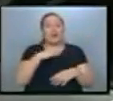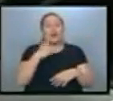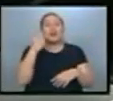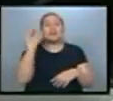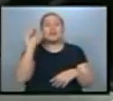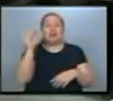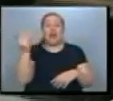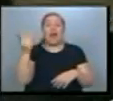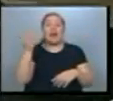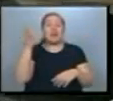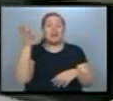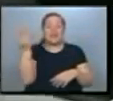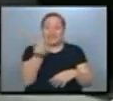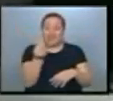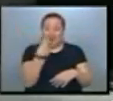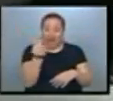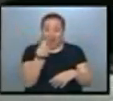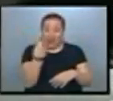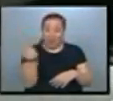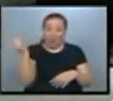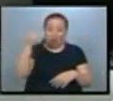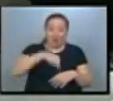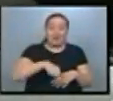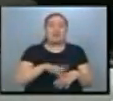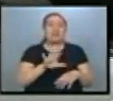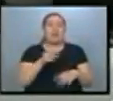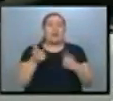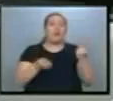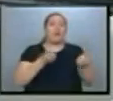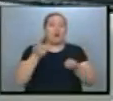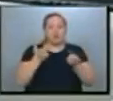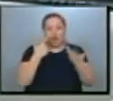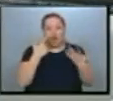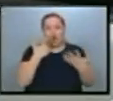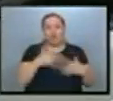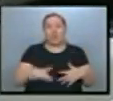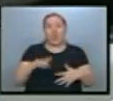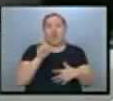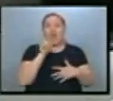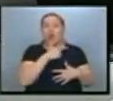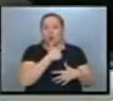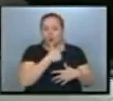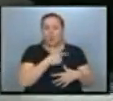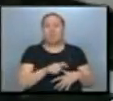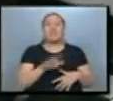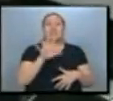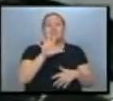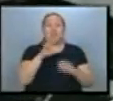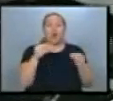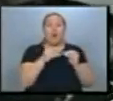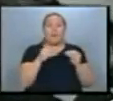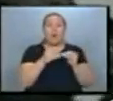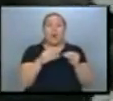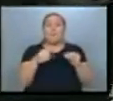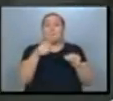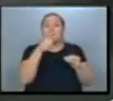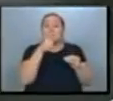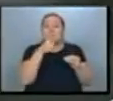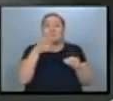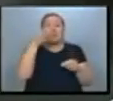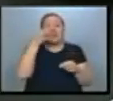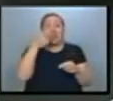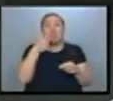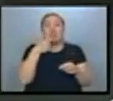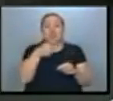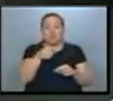un boliche conocido en Lanús. Y aquí estaban sus amigos, cinco amigos, y al parecer, según testigos, él era el